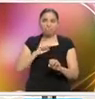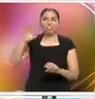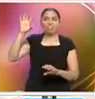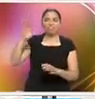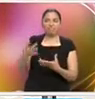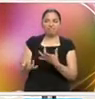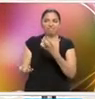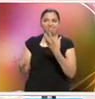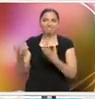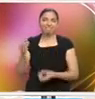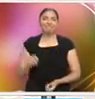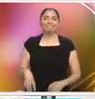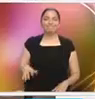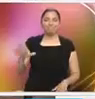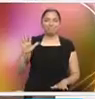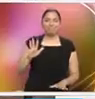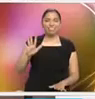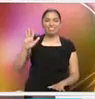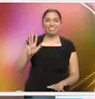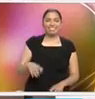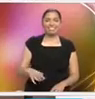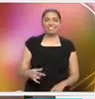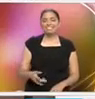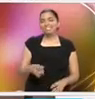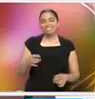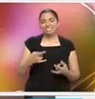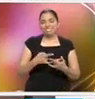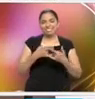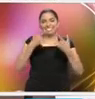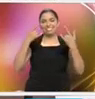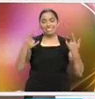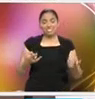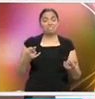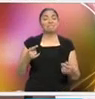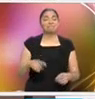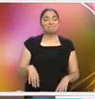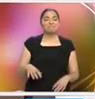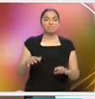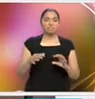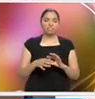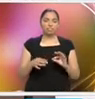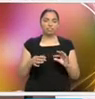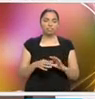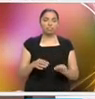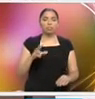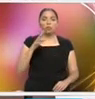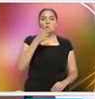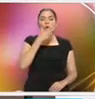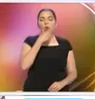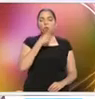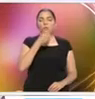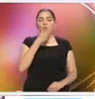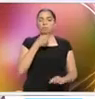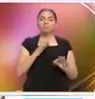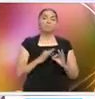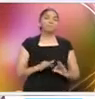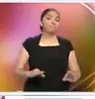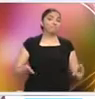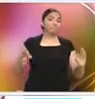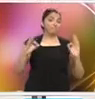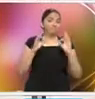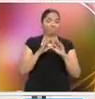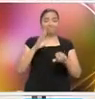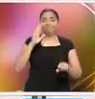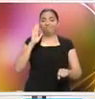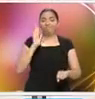infierno. La del infierno o el inconsciente. Pues datos interesantísimos sobre muy interesantes. El autor pues más famoso del mundo entero. Yo creo que sí, yo